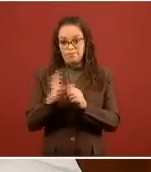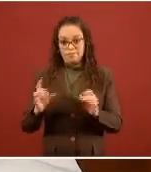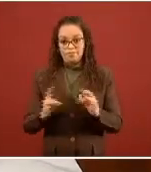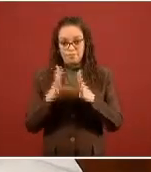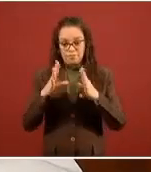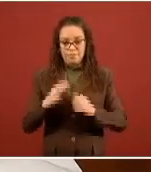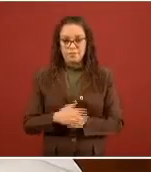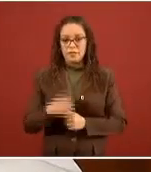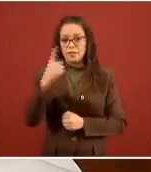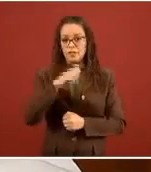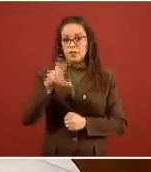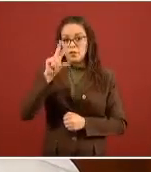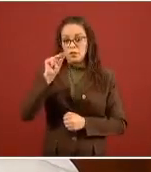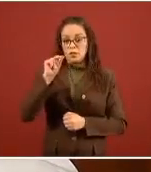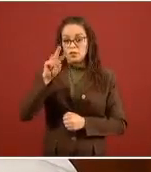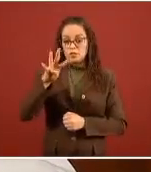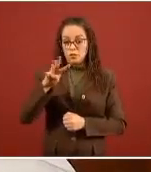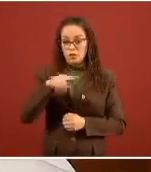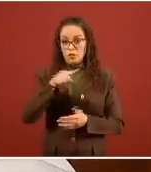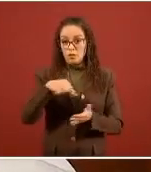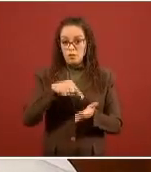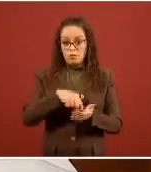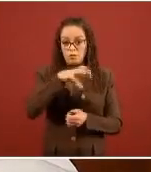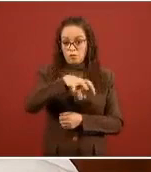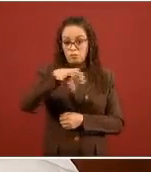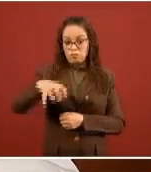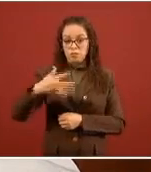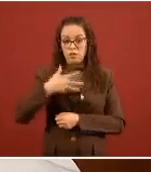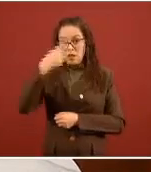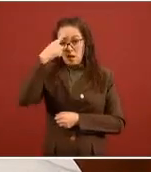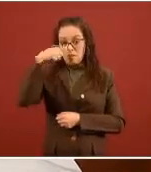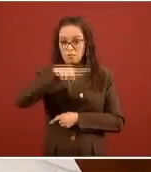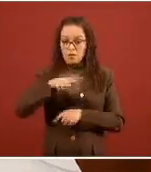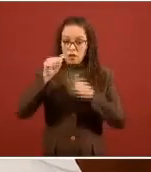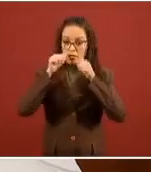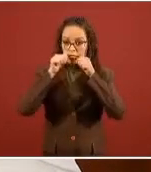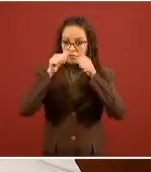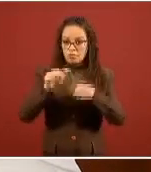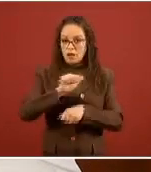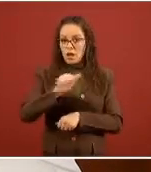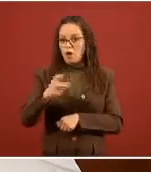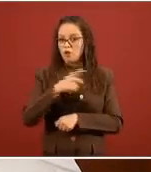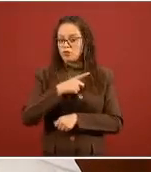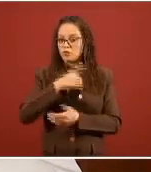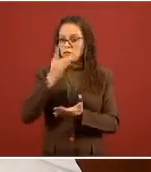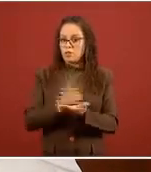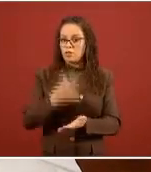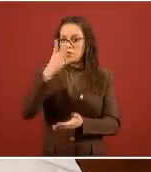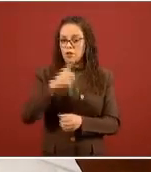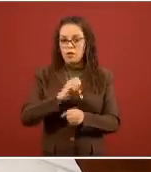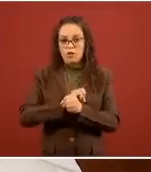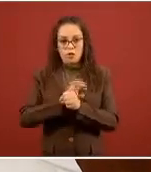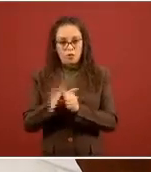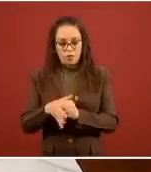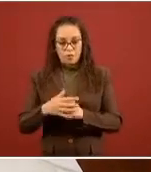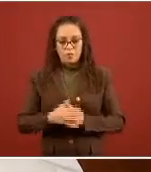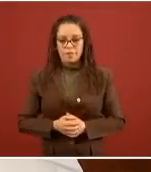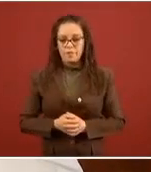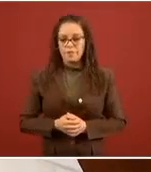184 unidades que tenemos para la atención de COVID. De ellas son 29 unidades que van a